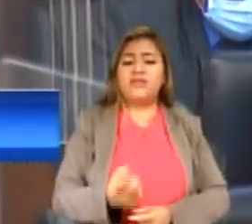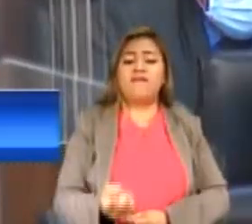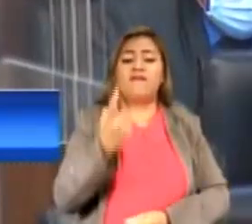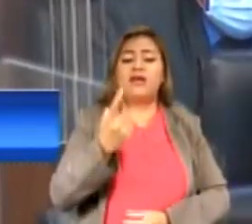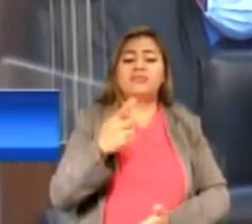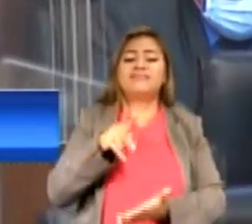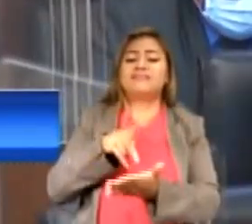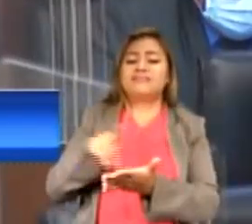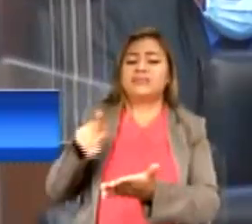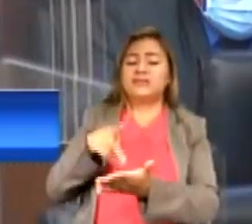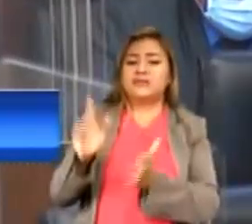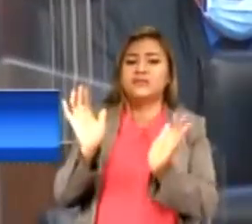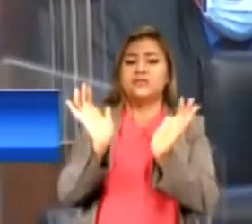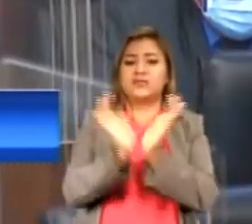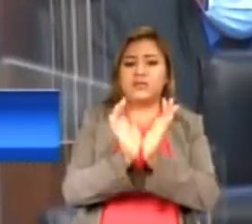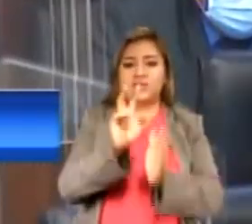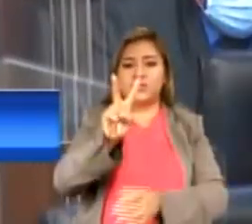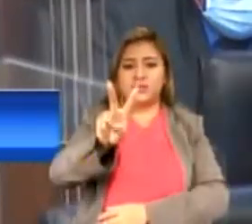Seguro Social